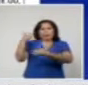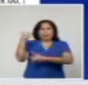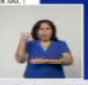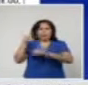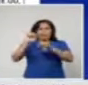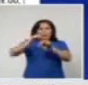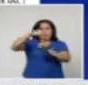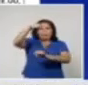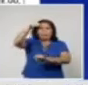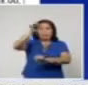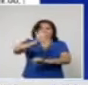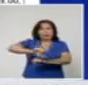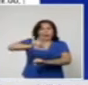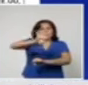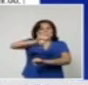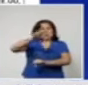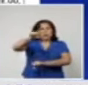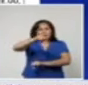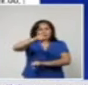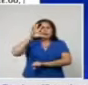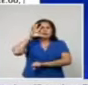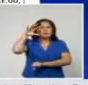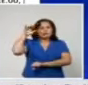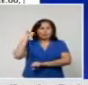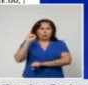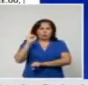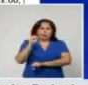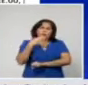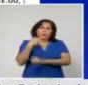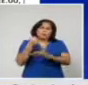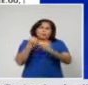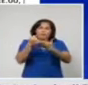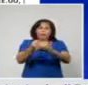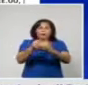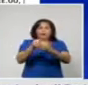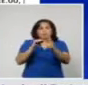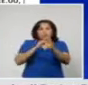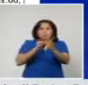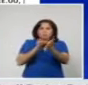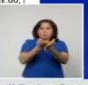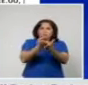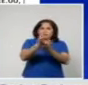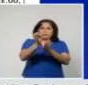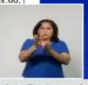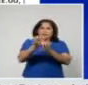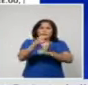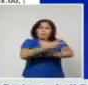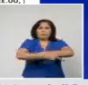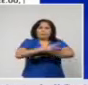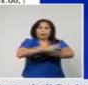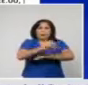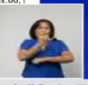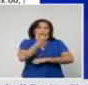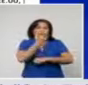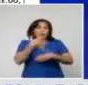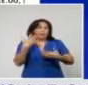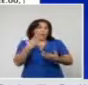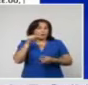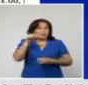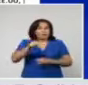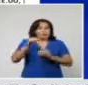más que muchas palabras, ahí se mantienen entre los países con mayor afectación, en este